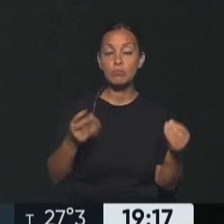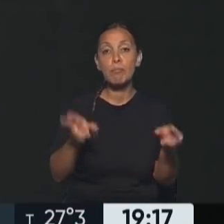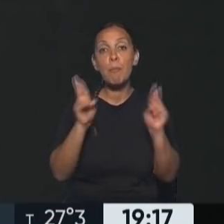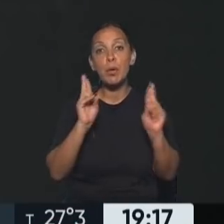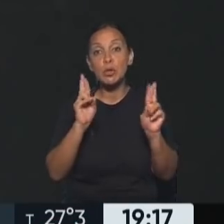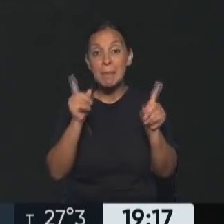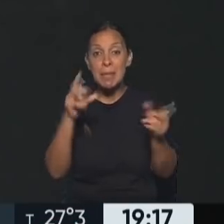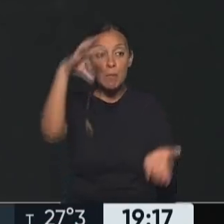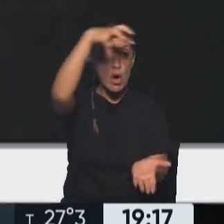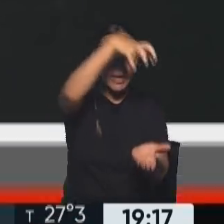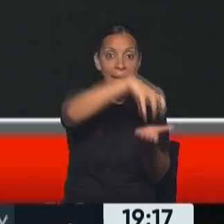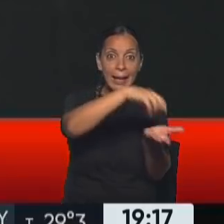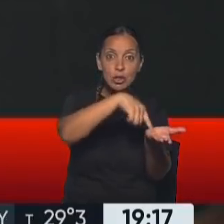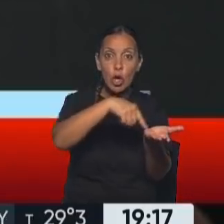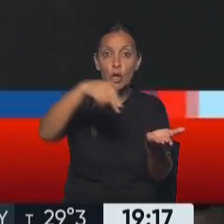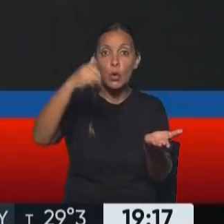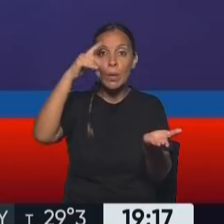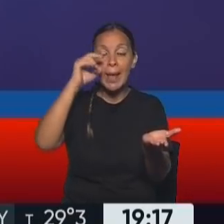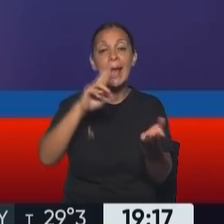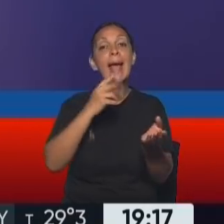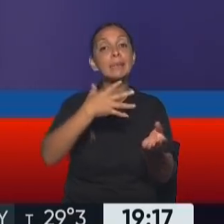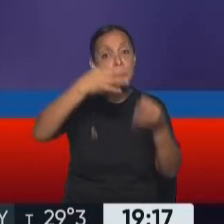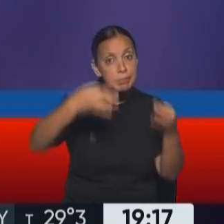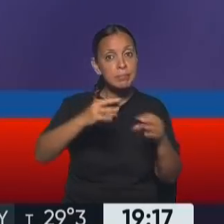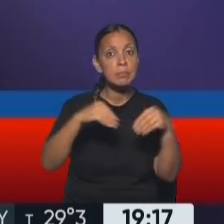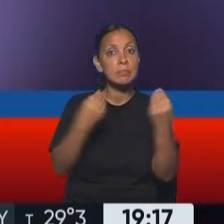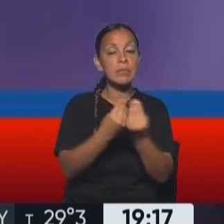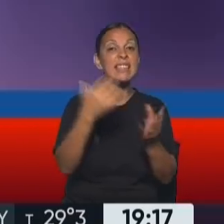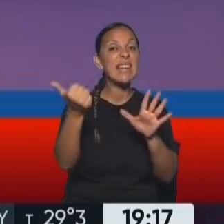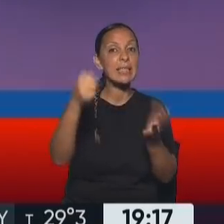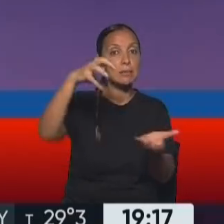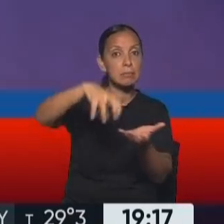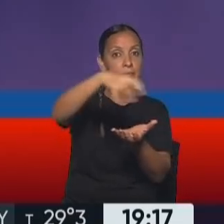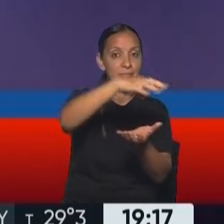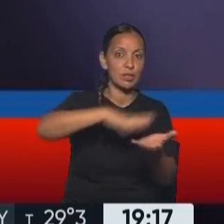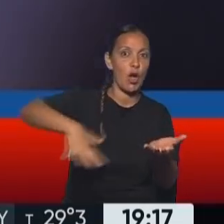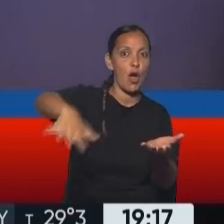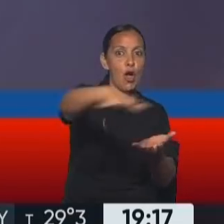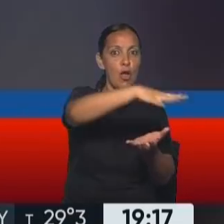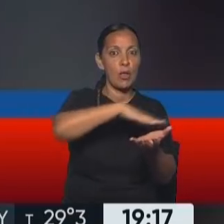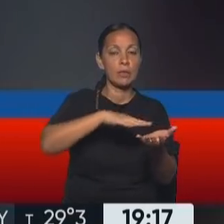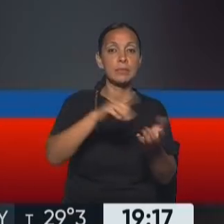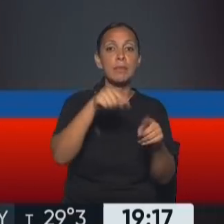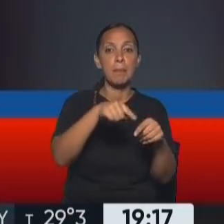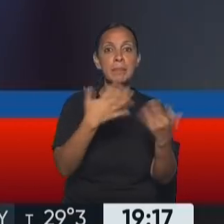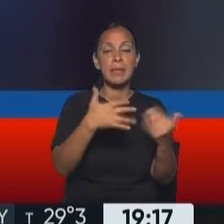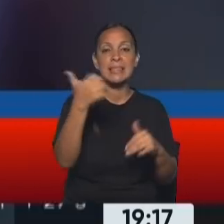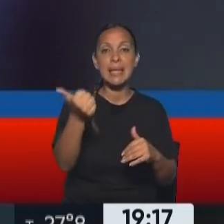mayores, es decir, el reactor, en realidad son 6 reactores, es una central nuclear grande, tiene una potencia de 6.7